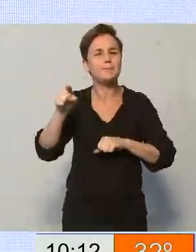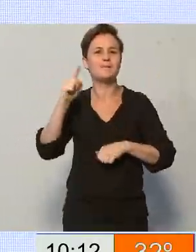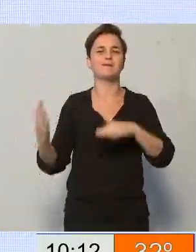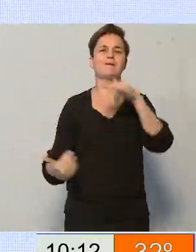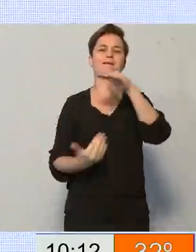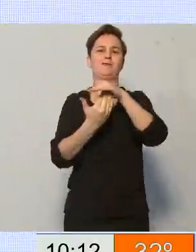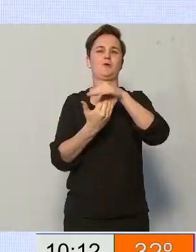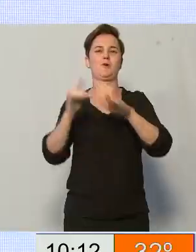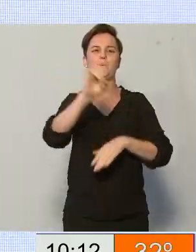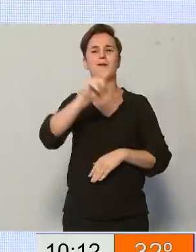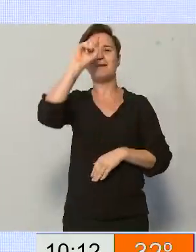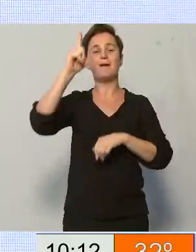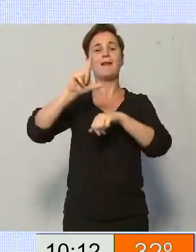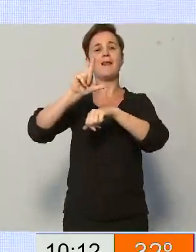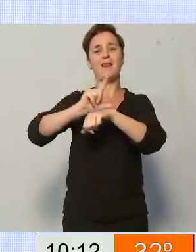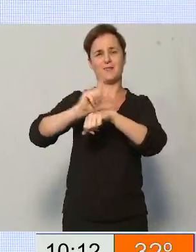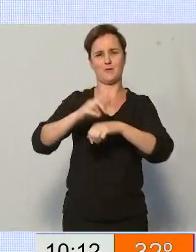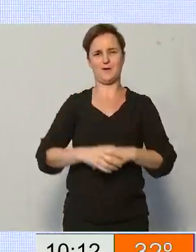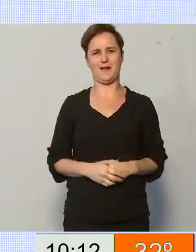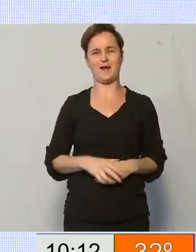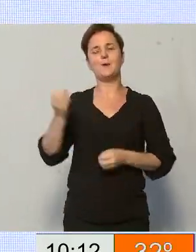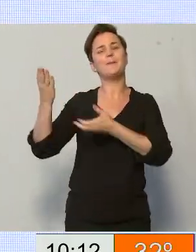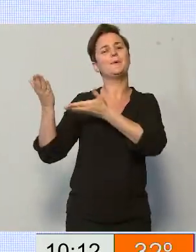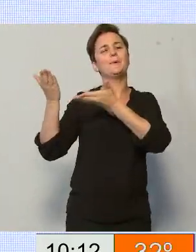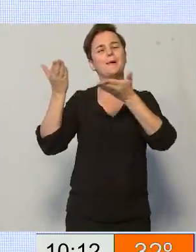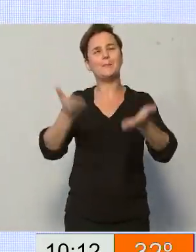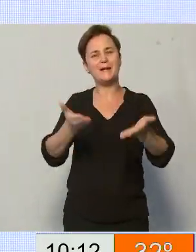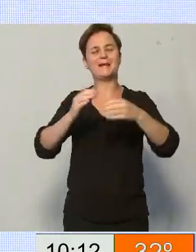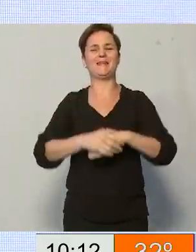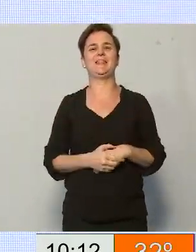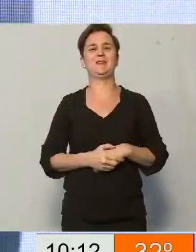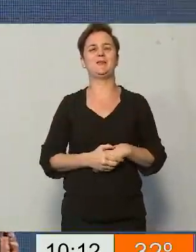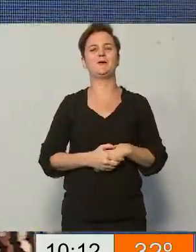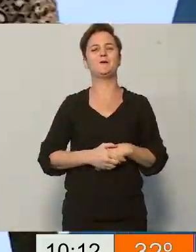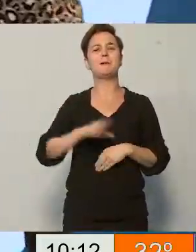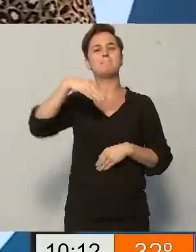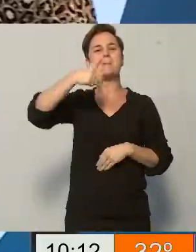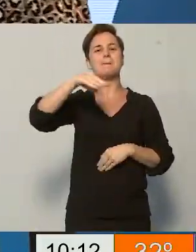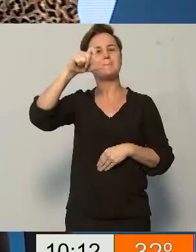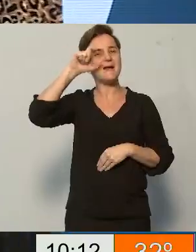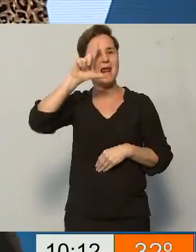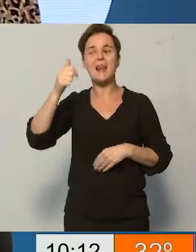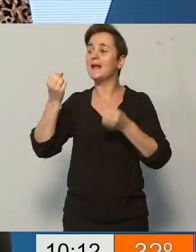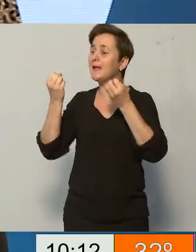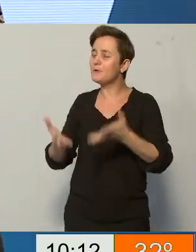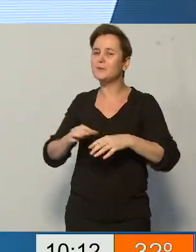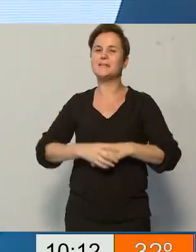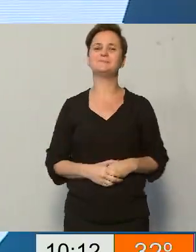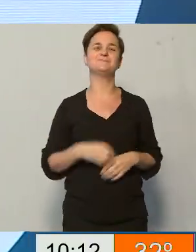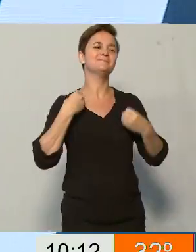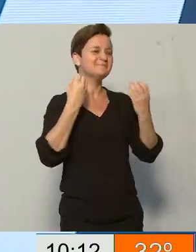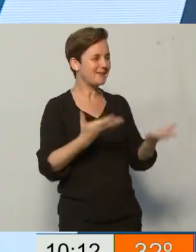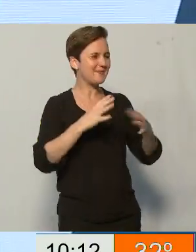rector de la Universidad Nacional del Litoral. Le damos la bienvenida a Enrique Mamarela. ¿Qué tal, Enrique? ¿Cómo te va? ¿Qué